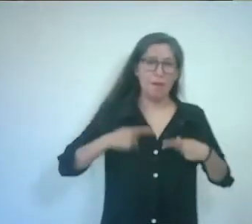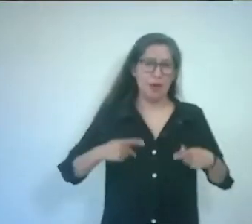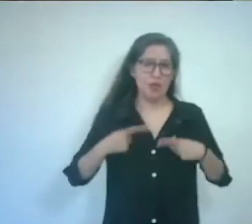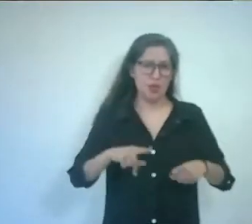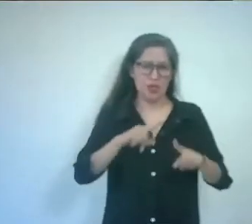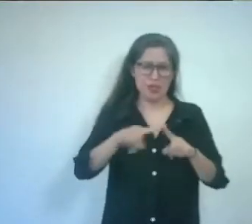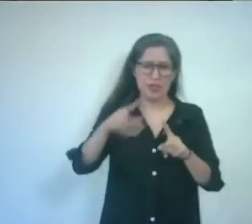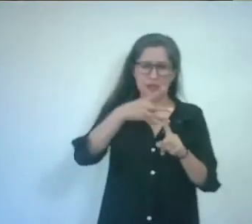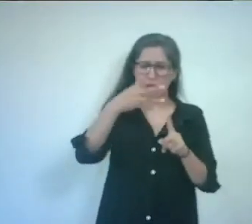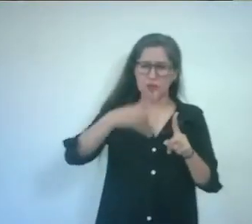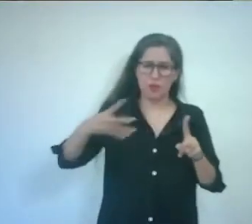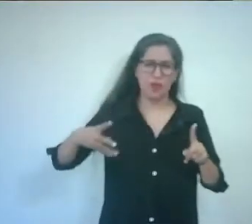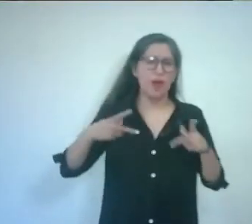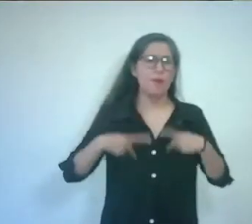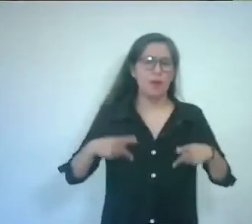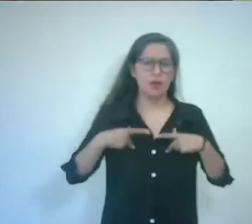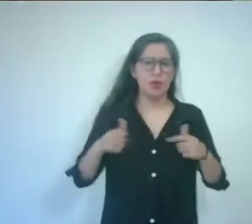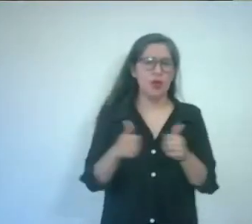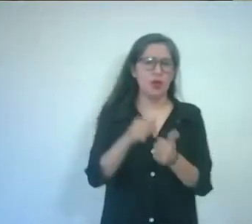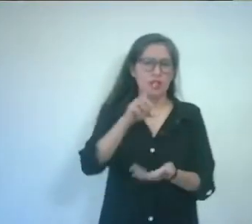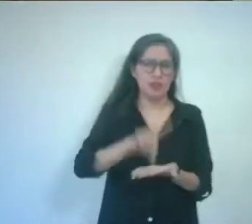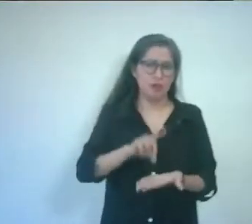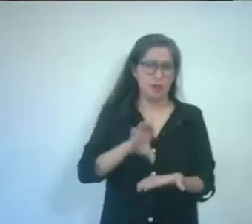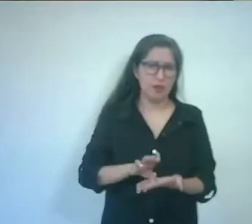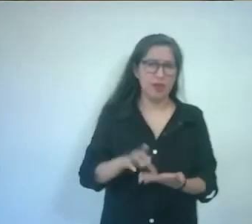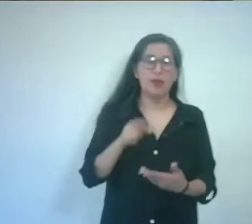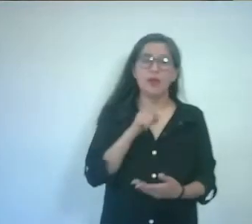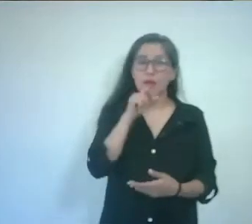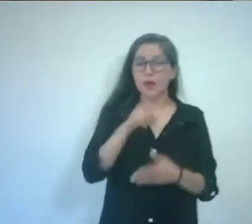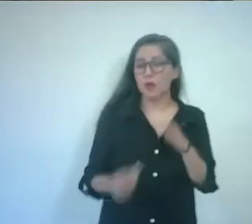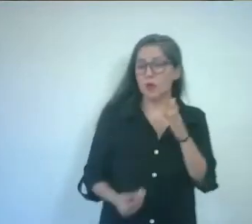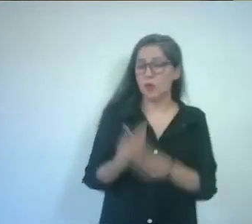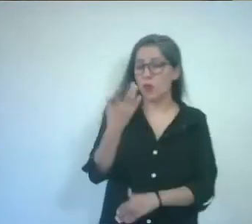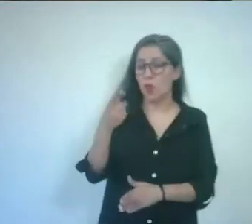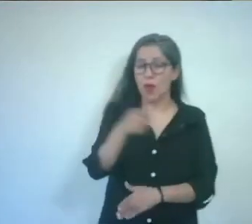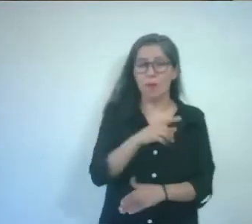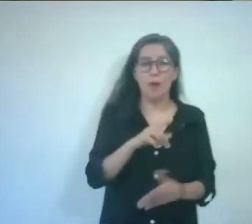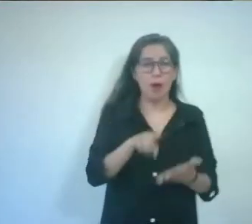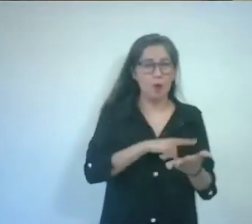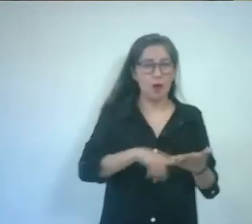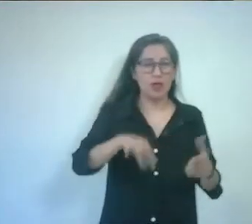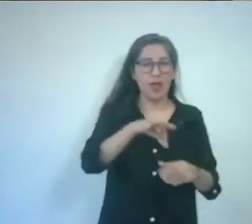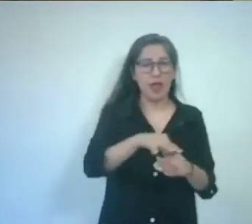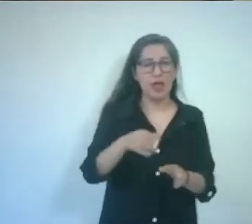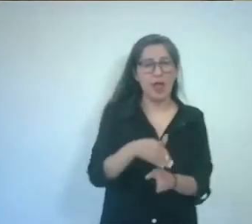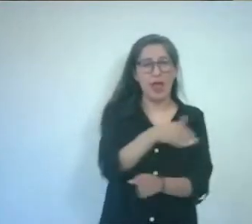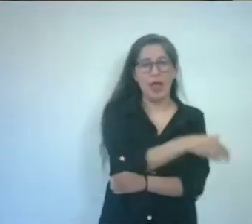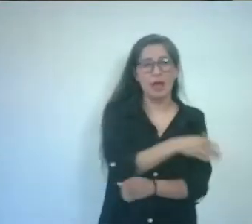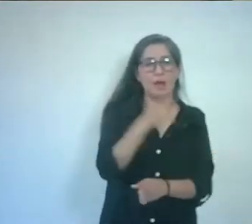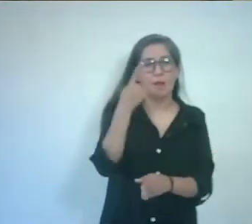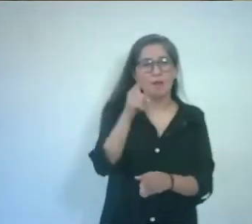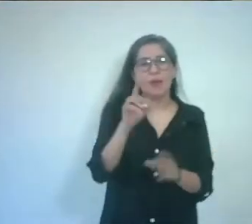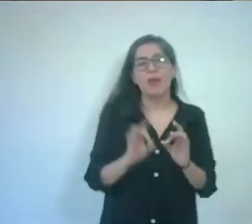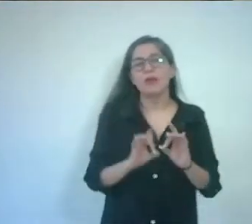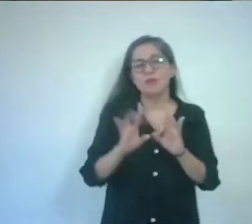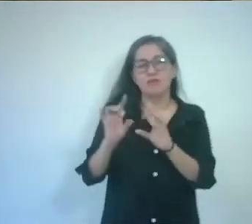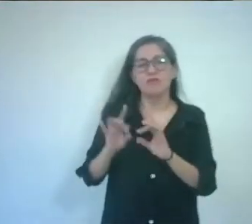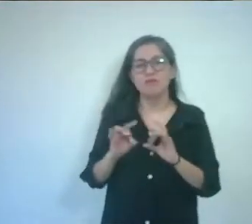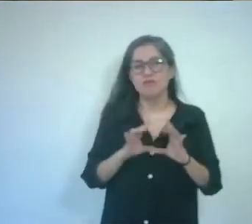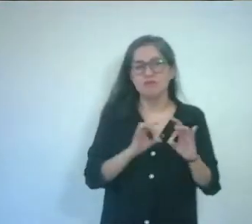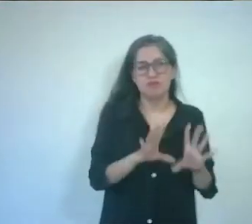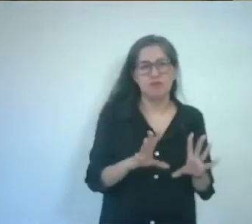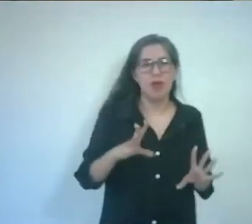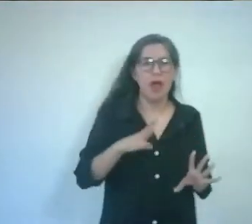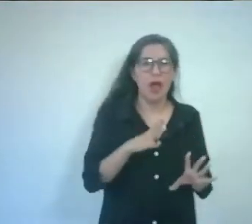sexual, personas con discapacidad, la reciente instauración del proceso de voto anticipado para personas que por determinadas